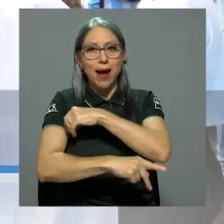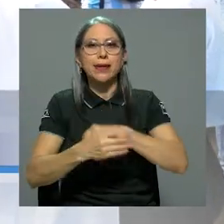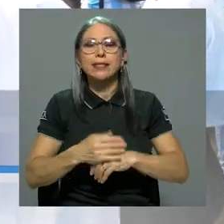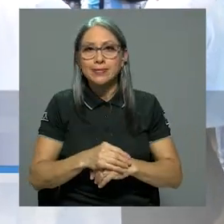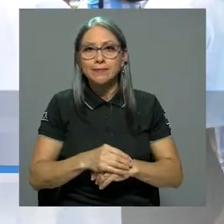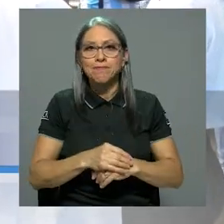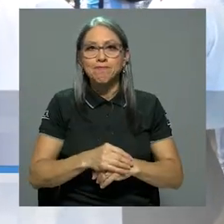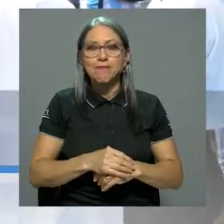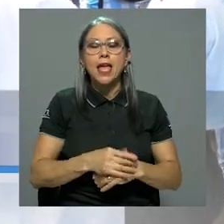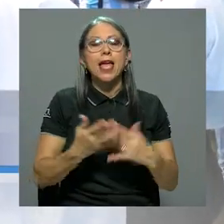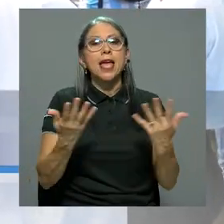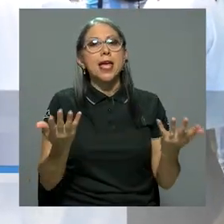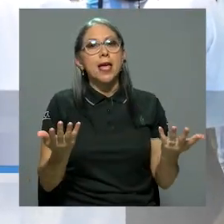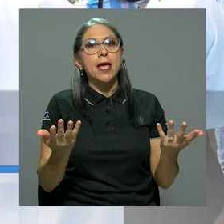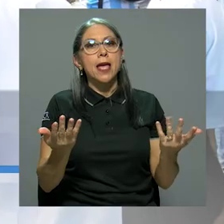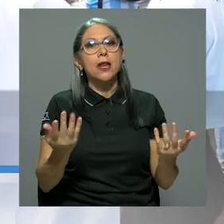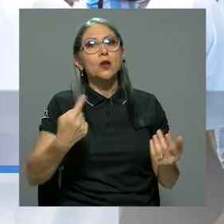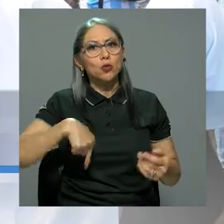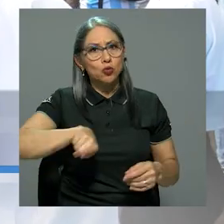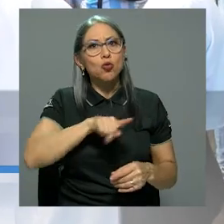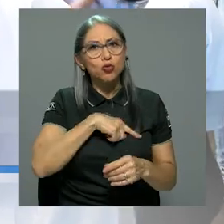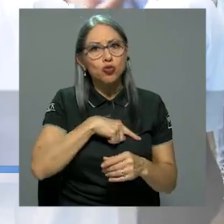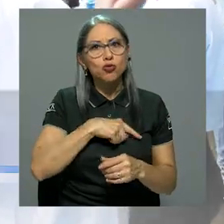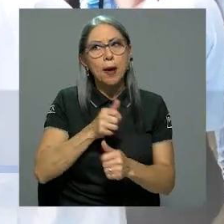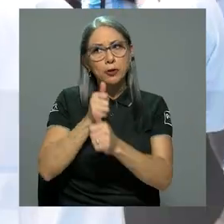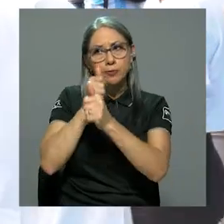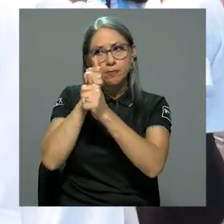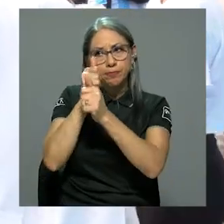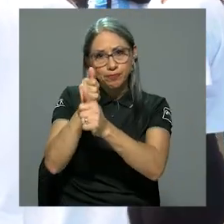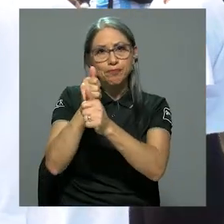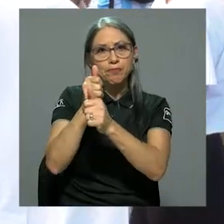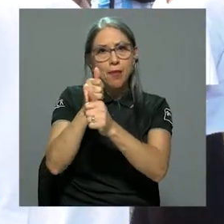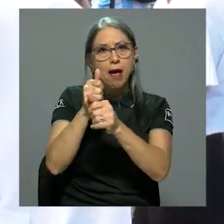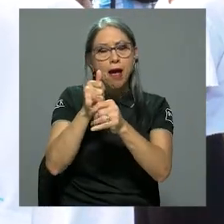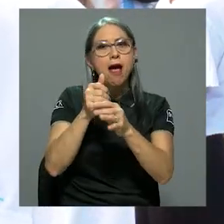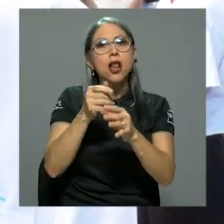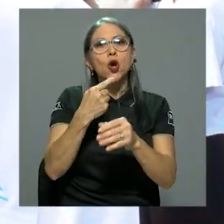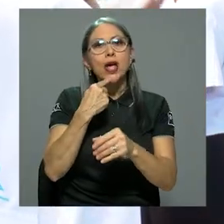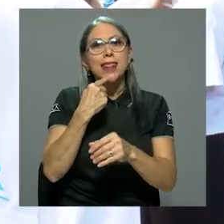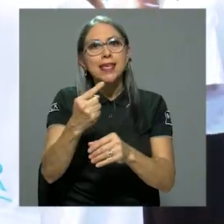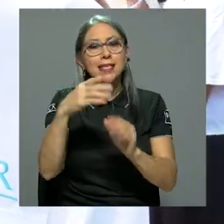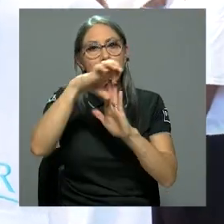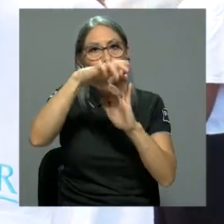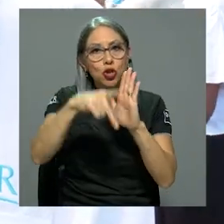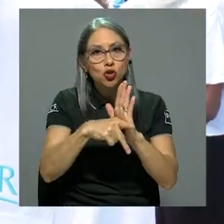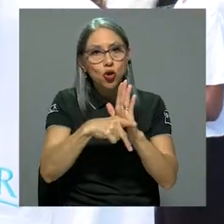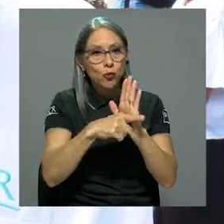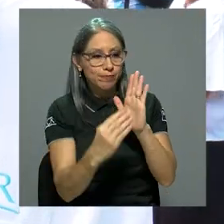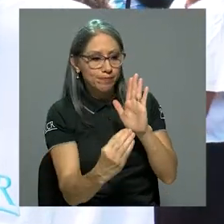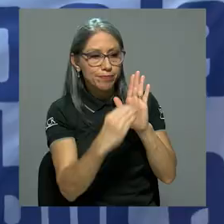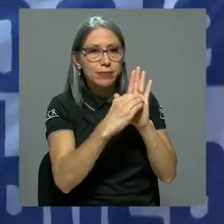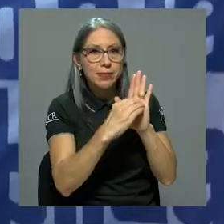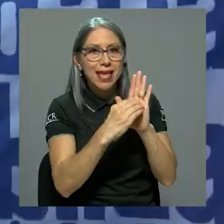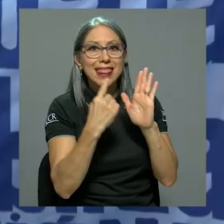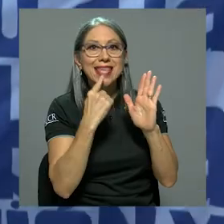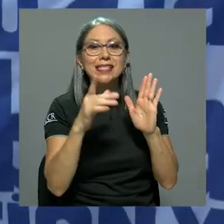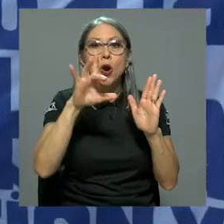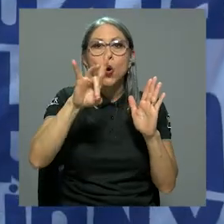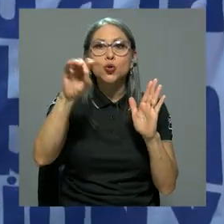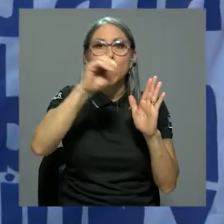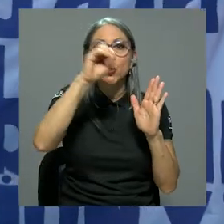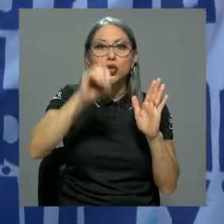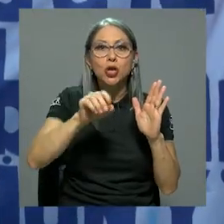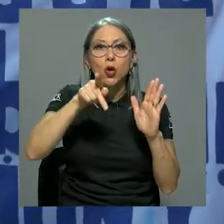nuestro país. Vamos a acatar lo que dice la Constitución, que habla de un